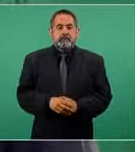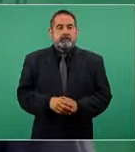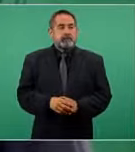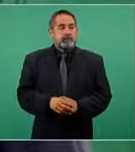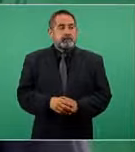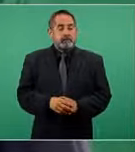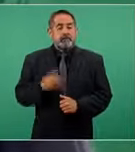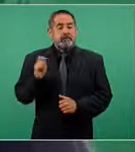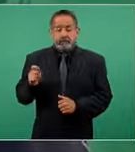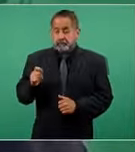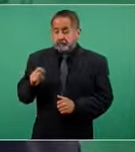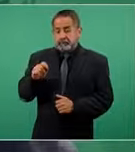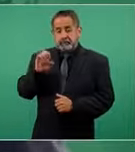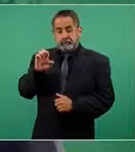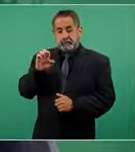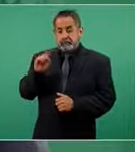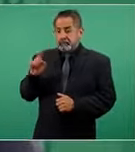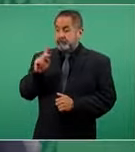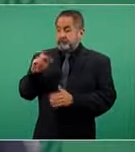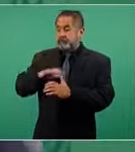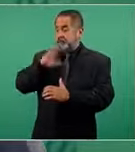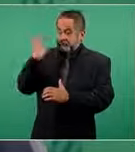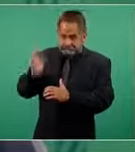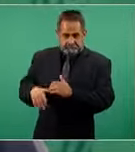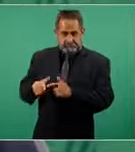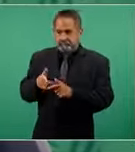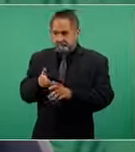Termina Zedillo, pues sigue